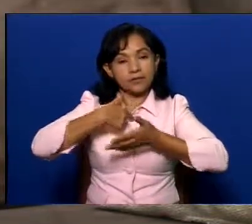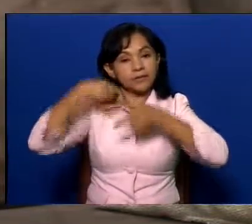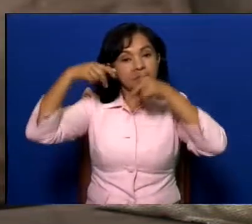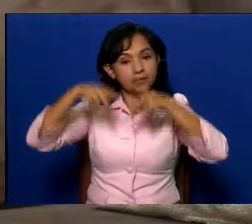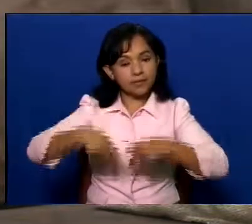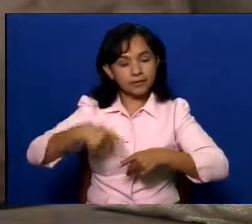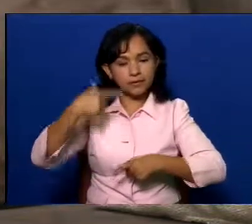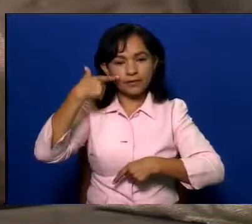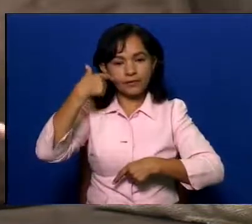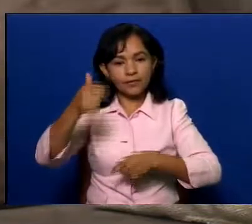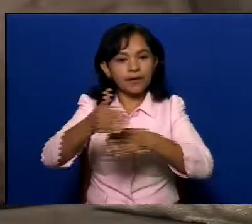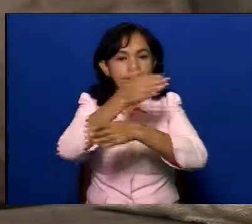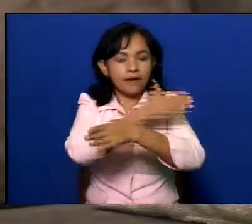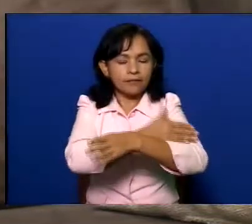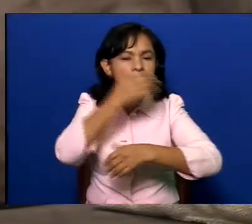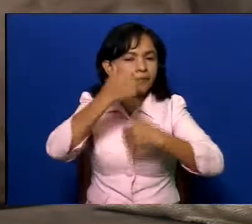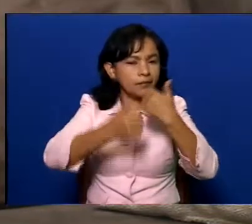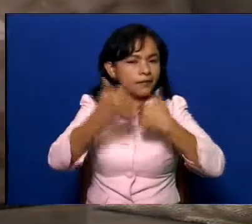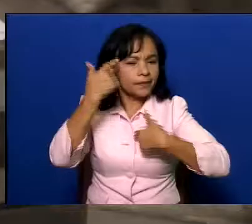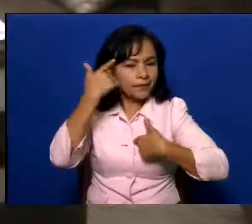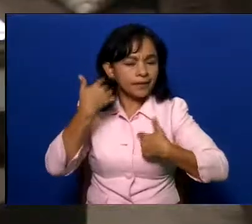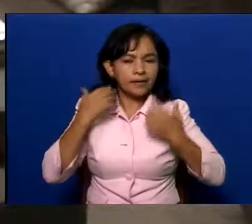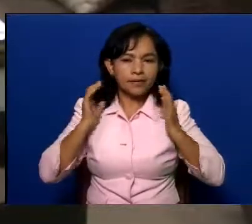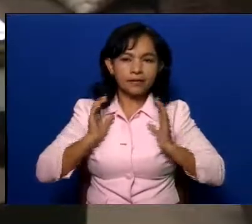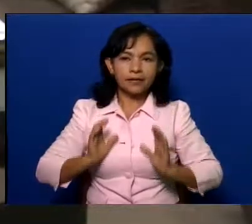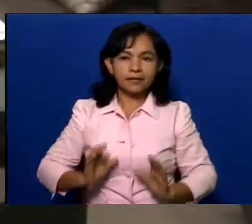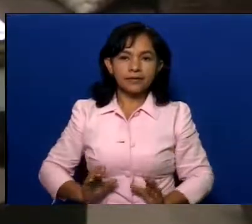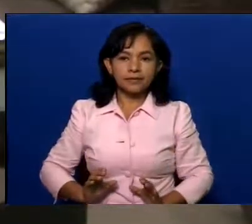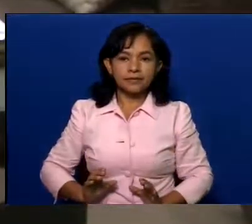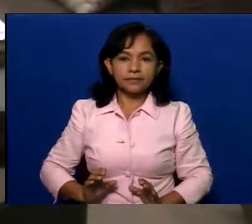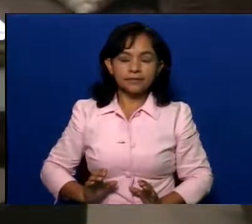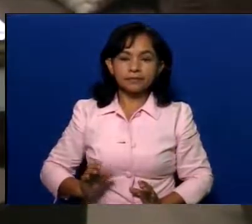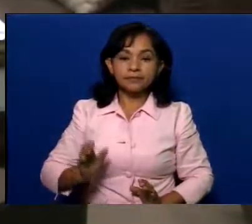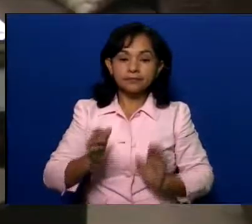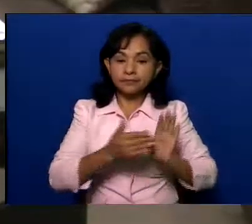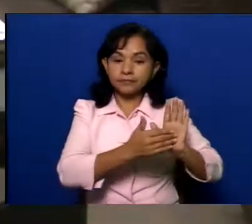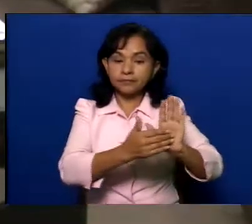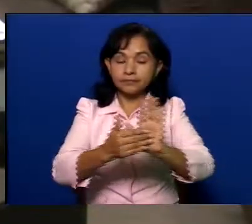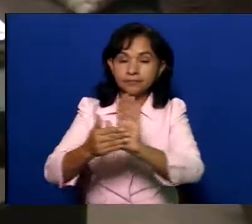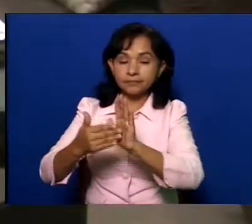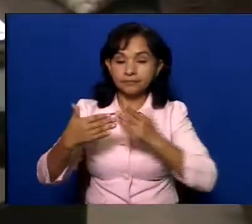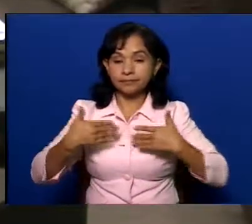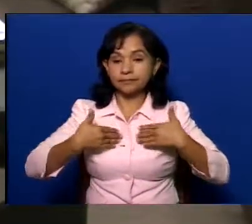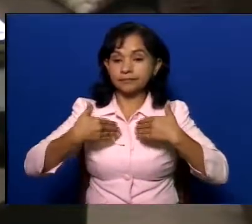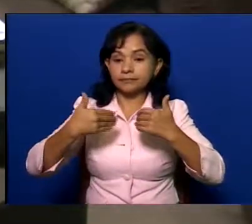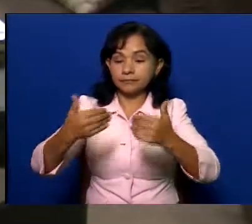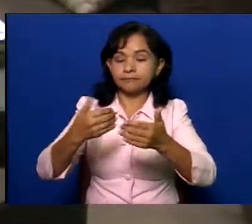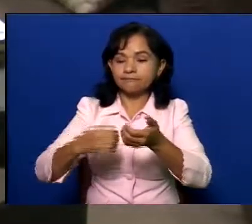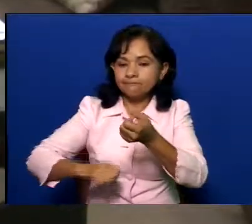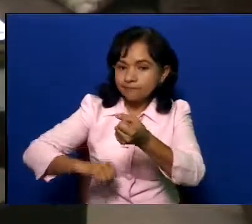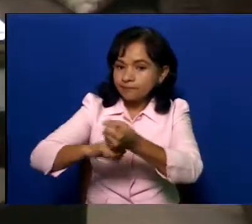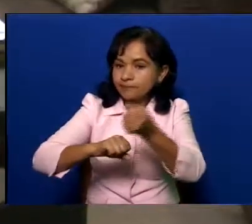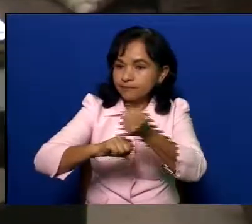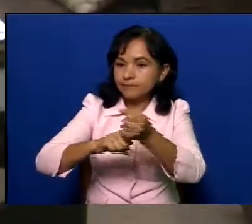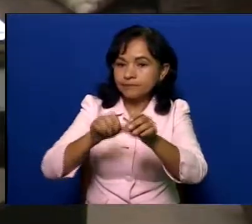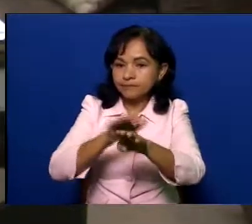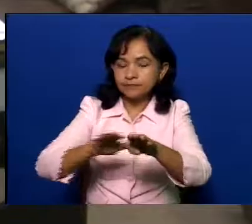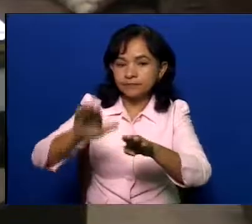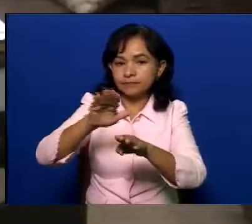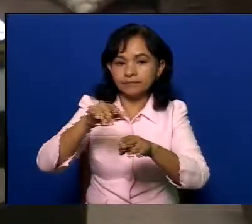ayudar mucho a las familias nicaragüenses. Y si ya presenta el problema, pues la capacidad que puedan tener nuestros